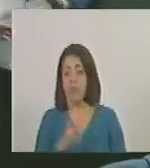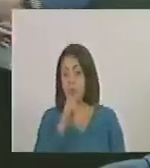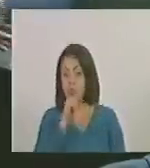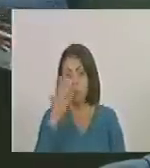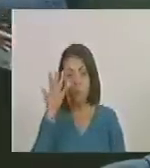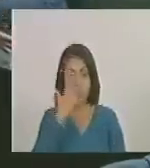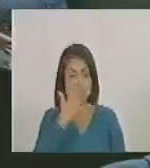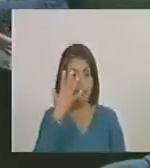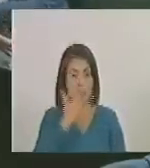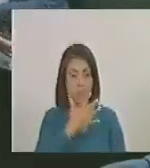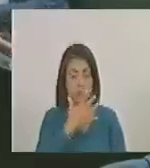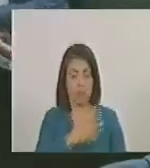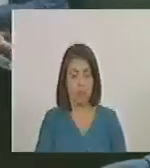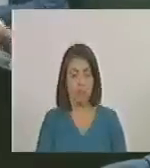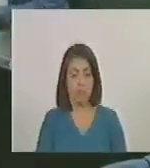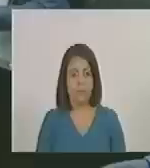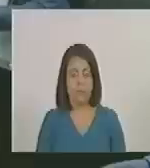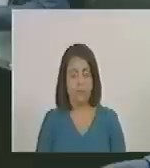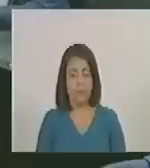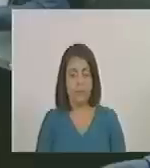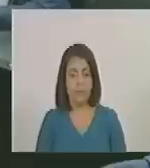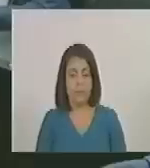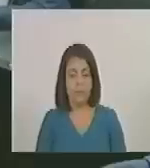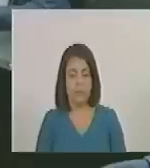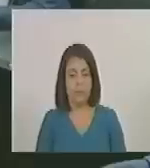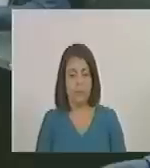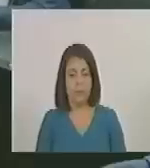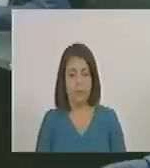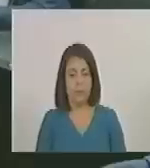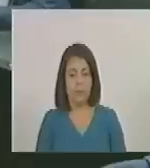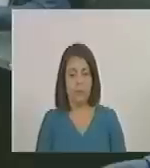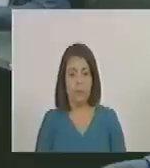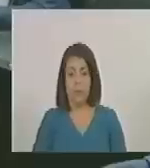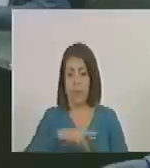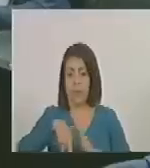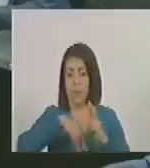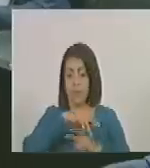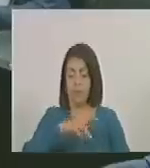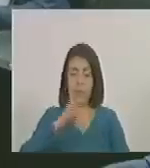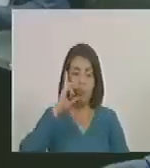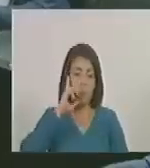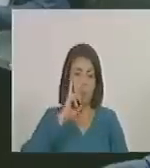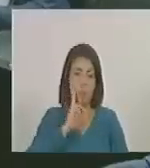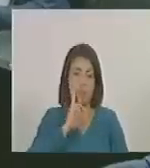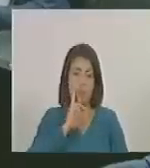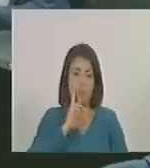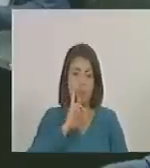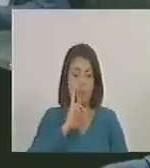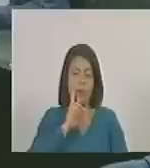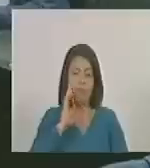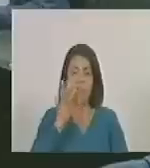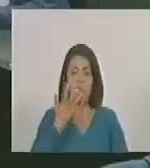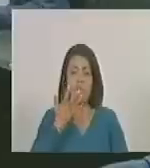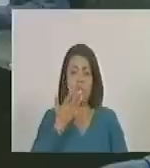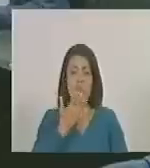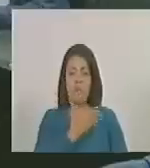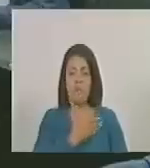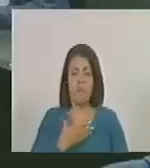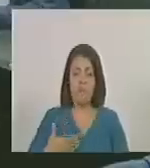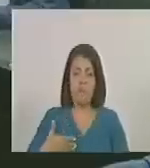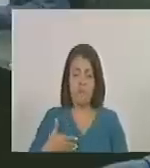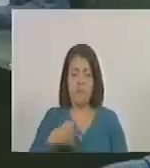duda. De eso no hay duda. Y la revolución bolivariana, en el caso del presidente